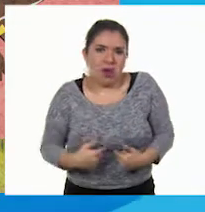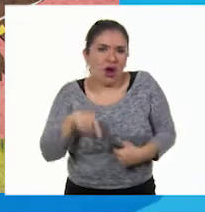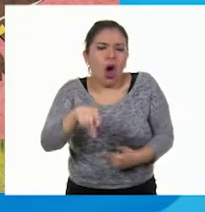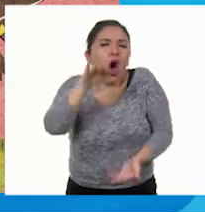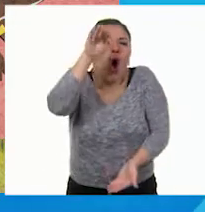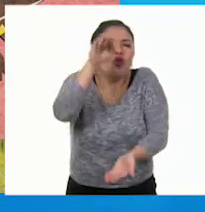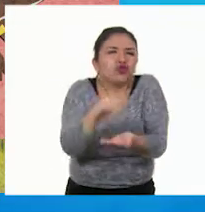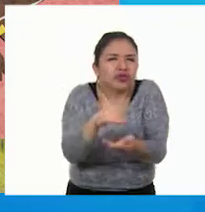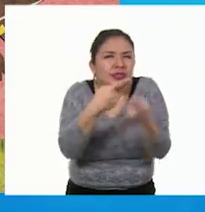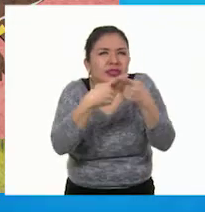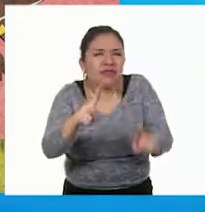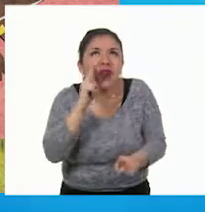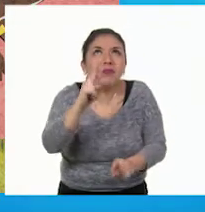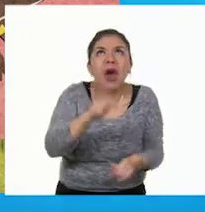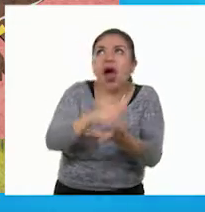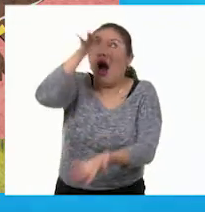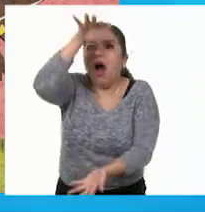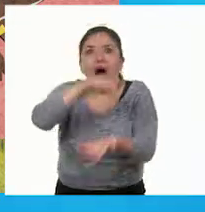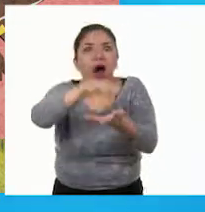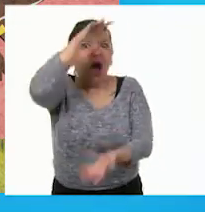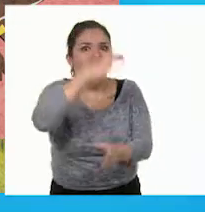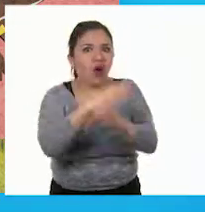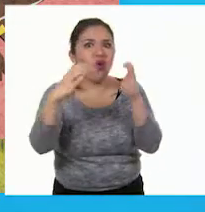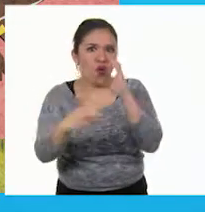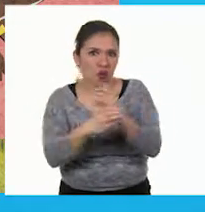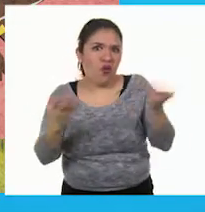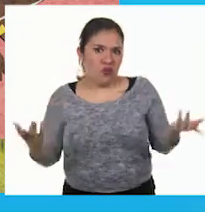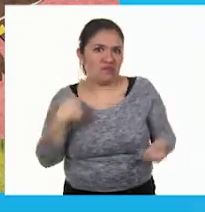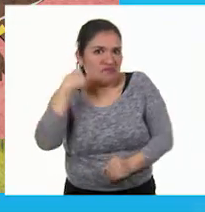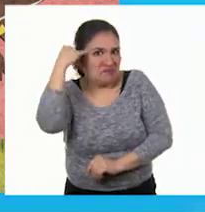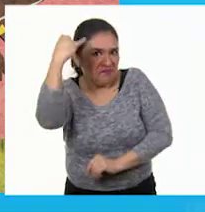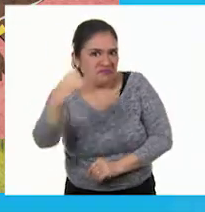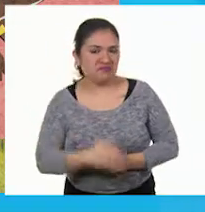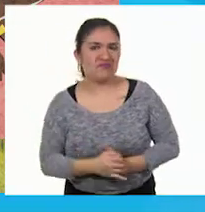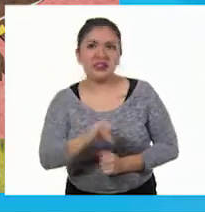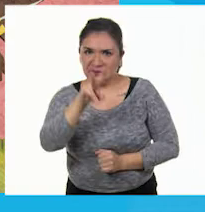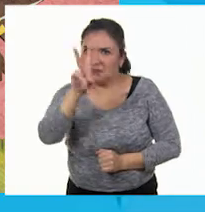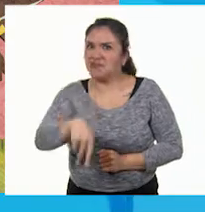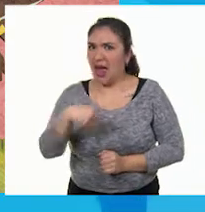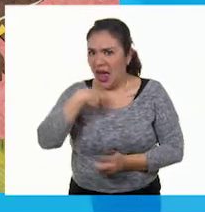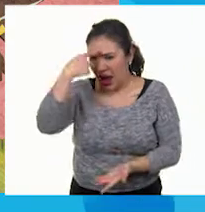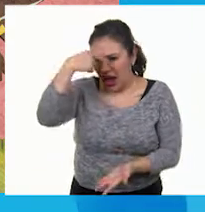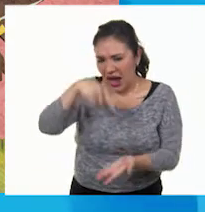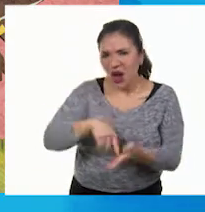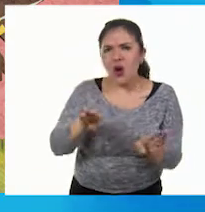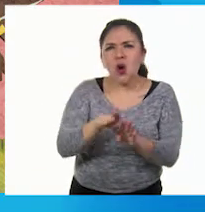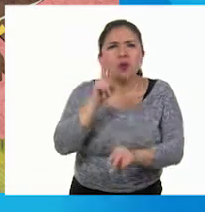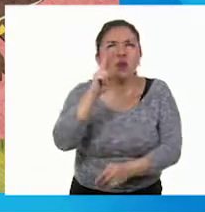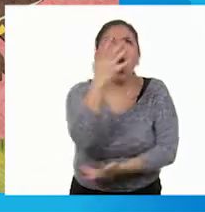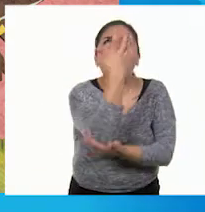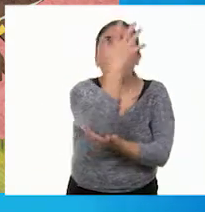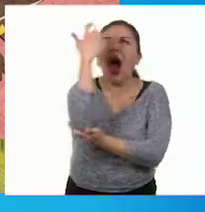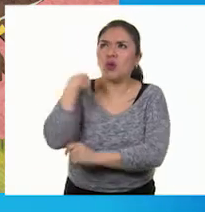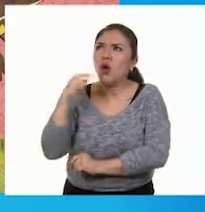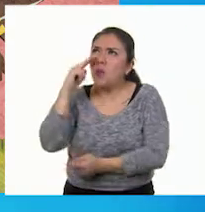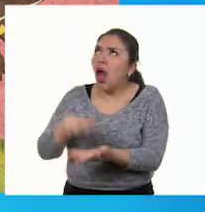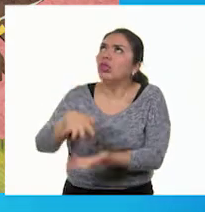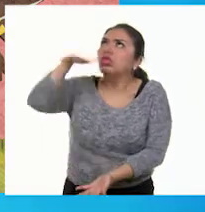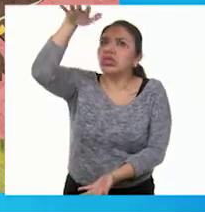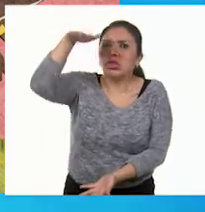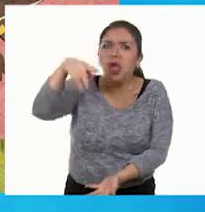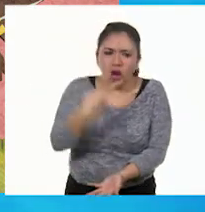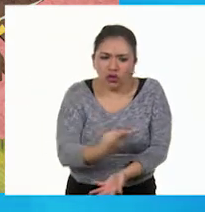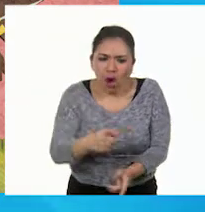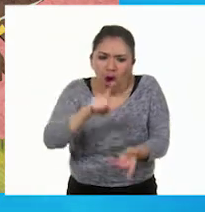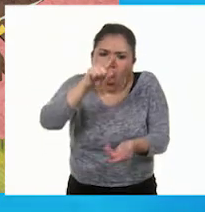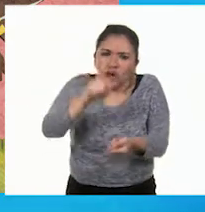son chiquitos, entonces han de ver todo gigante. Oye, es cierto, bien. No se ha puesto a pensar eso. ¿Y cómo verán ellos un árbol si yo lo veo grande? A